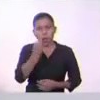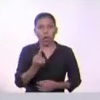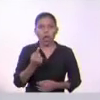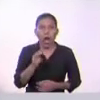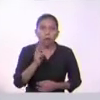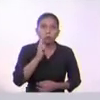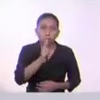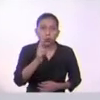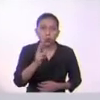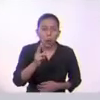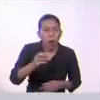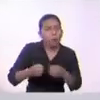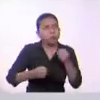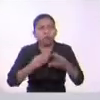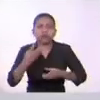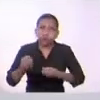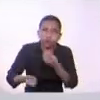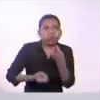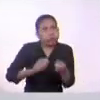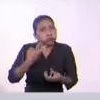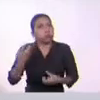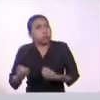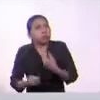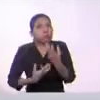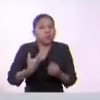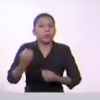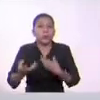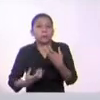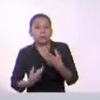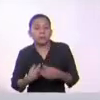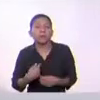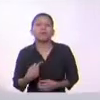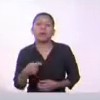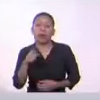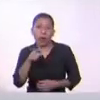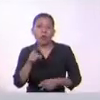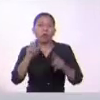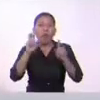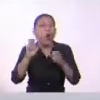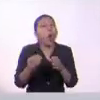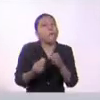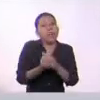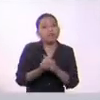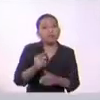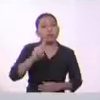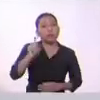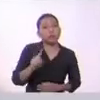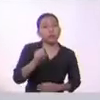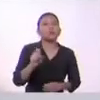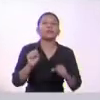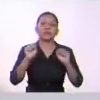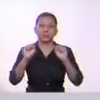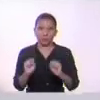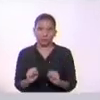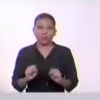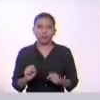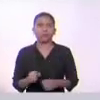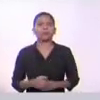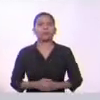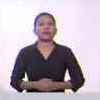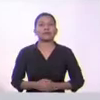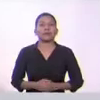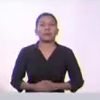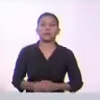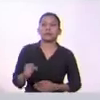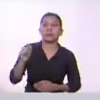haciendo preguntas que vayan relacionadas con el tema del cual quiere investigar. Es